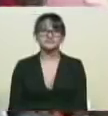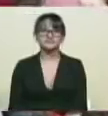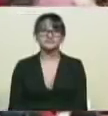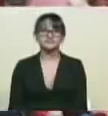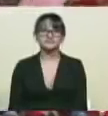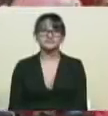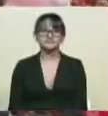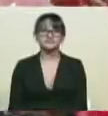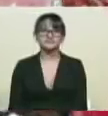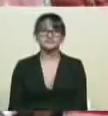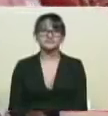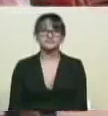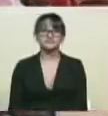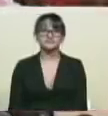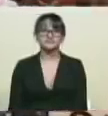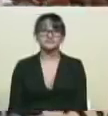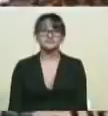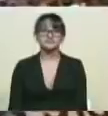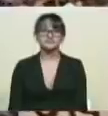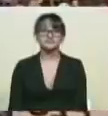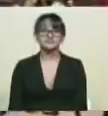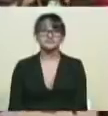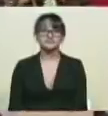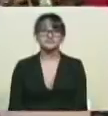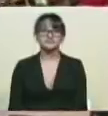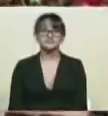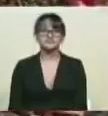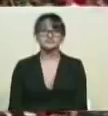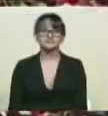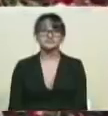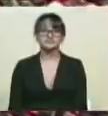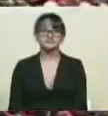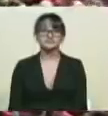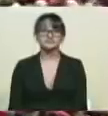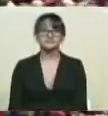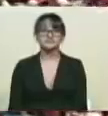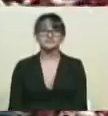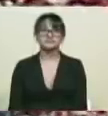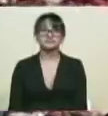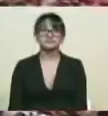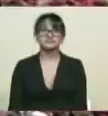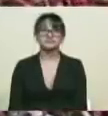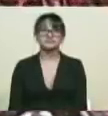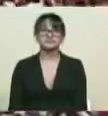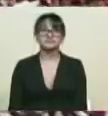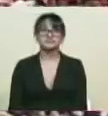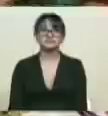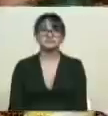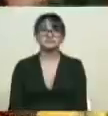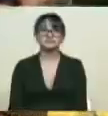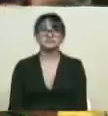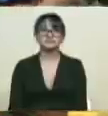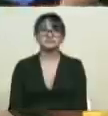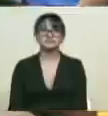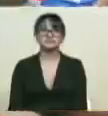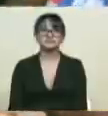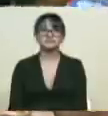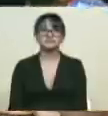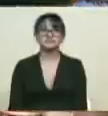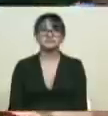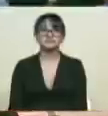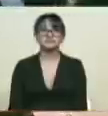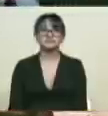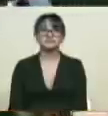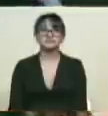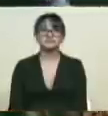amo. José Leonardo fue sudor de negro y cacao cuando batía el melao